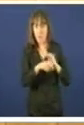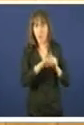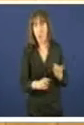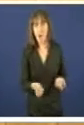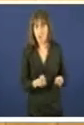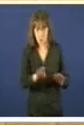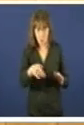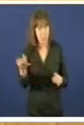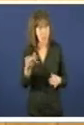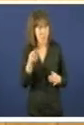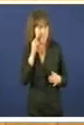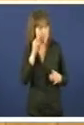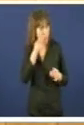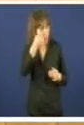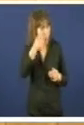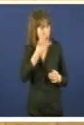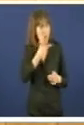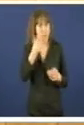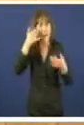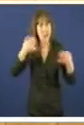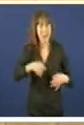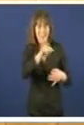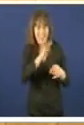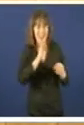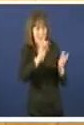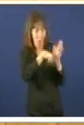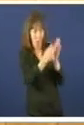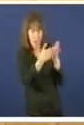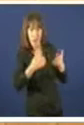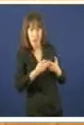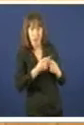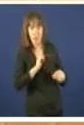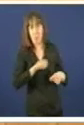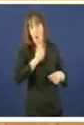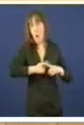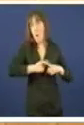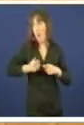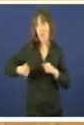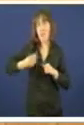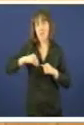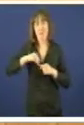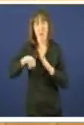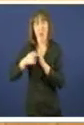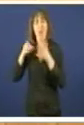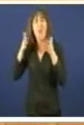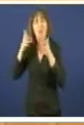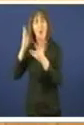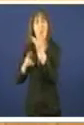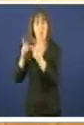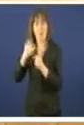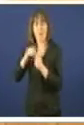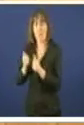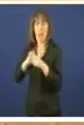realidade é que este texto copia algo que xa parecía na lei do Consello de Contas. E eu vexo que na lei do Consello de Contas se